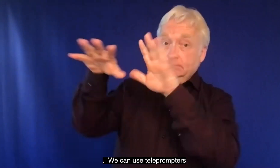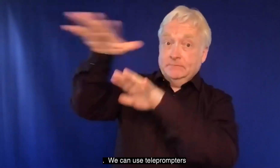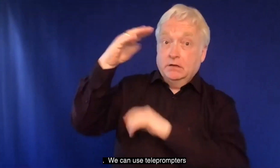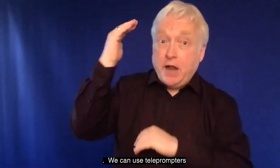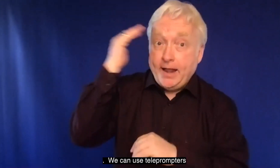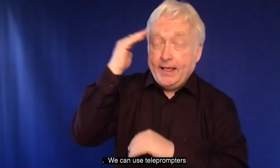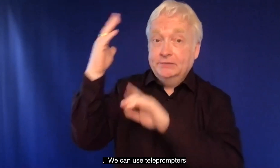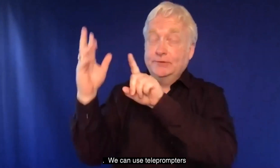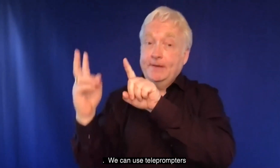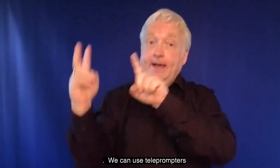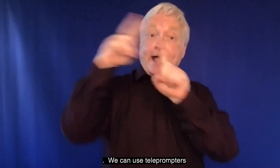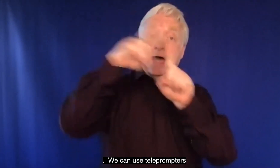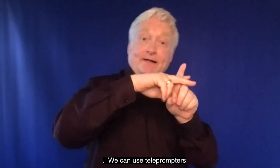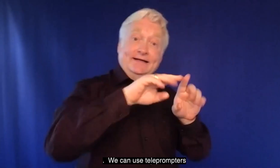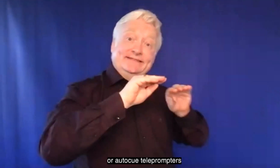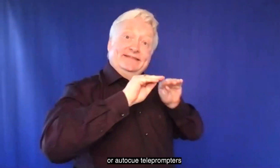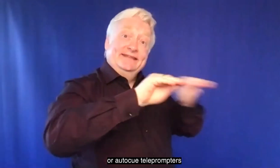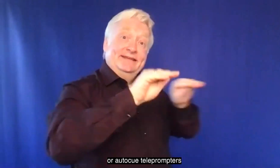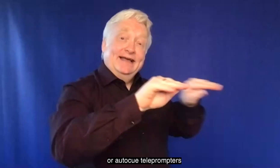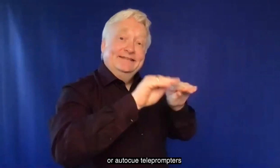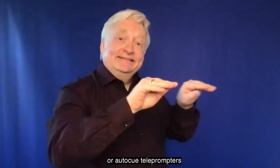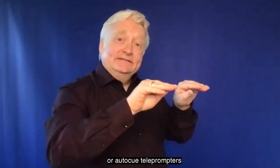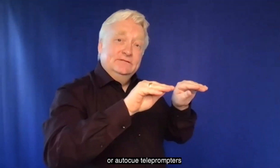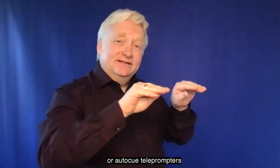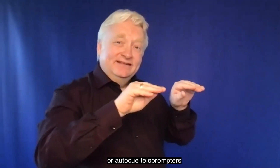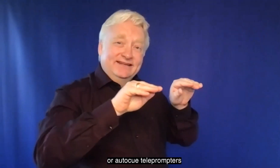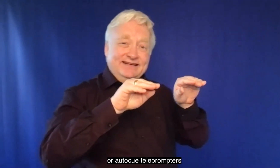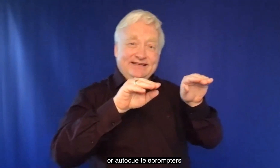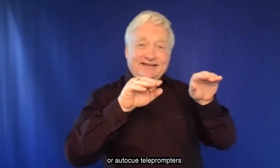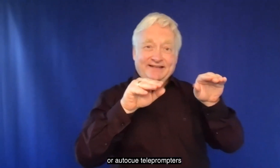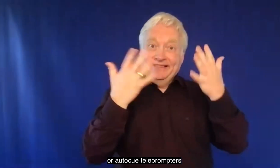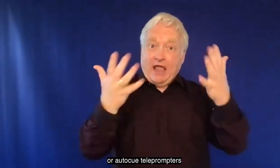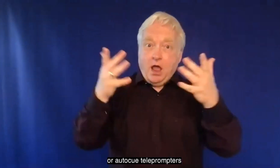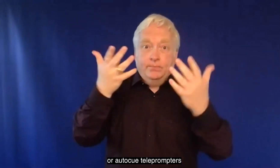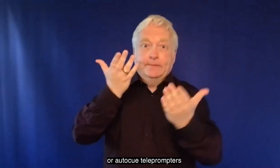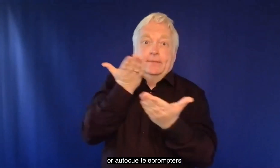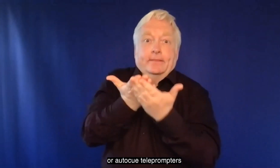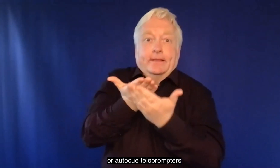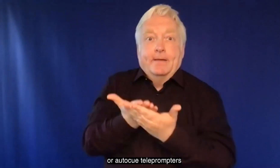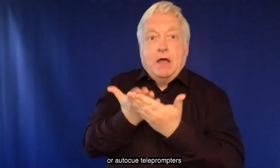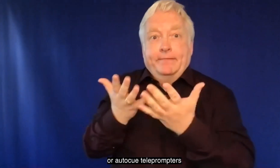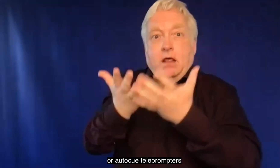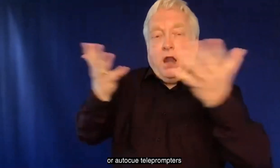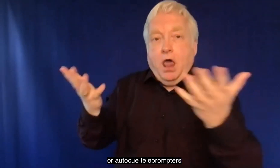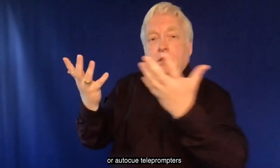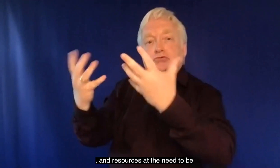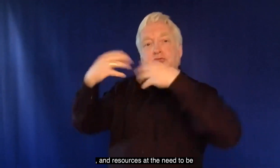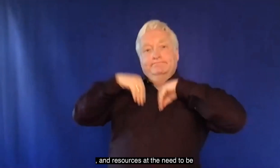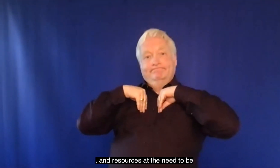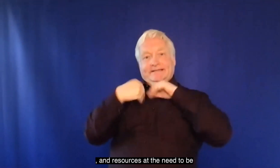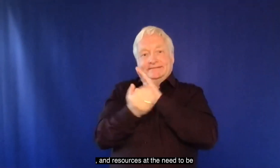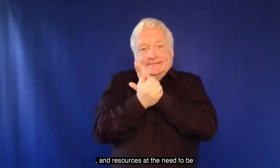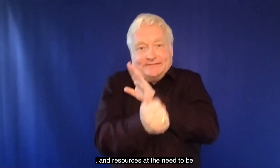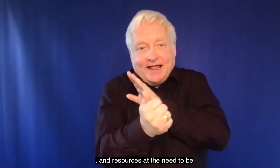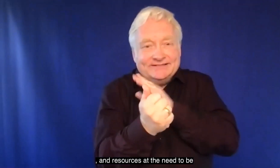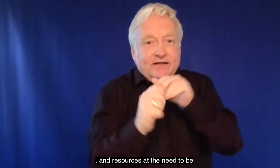tipo de recursos que realmente tenemos que conocer y dominar y al mismo tiempo tienen que estar presentes en la